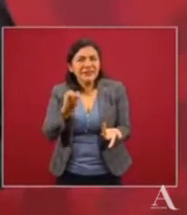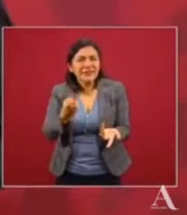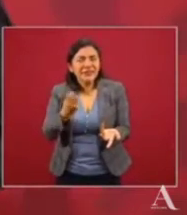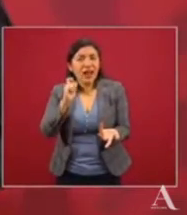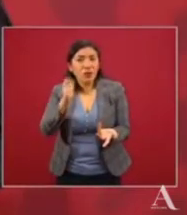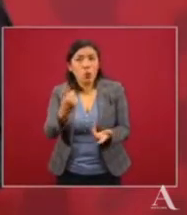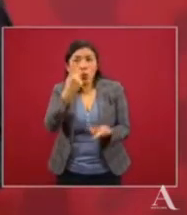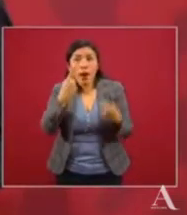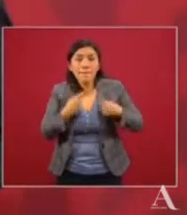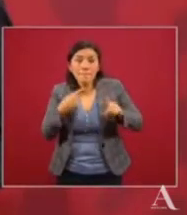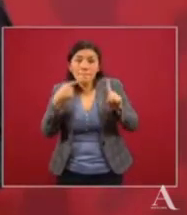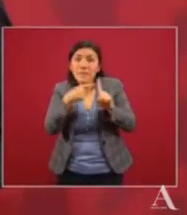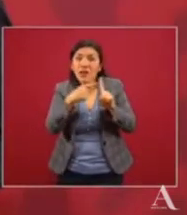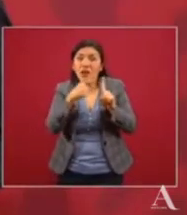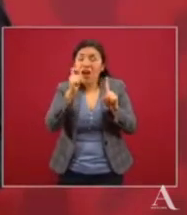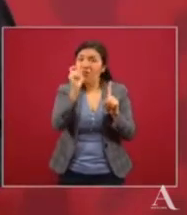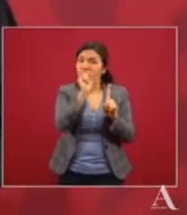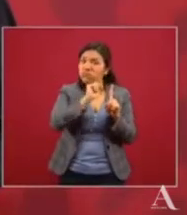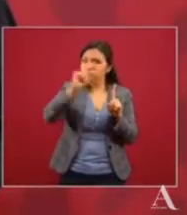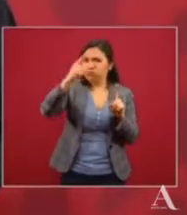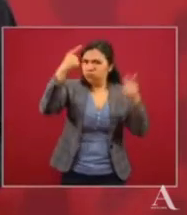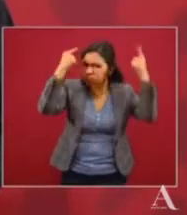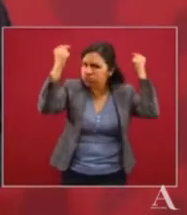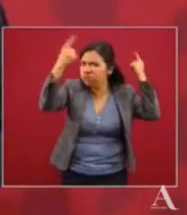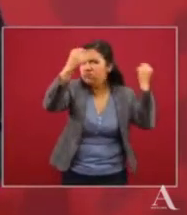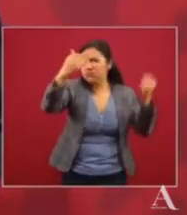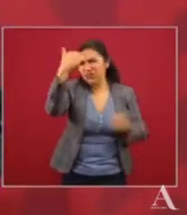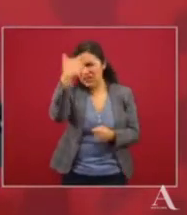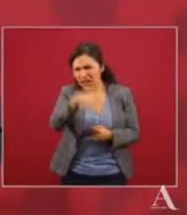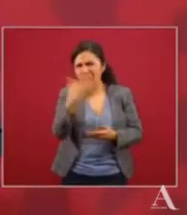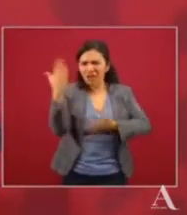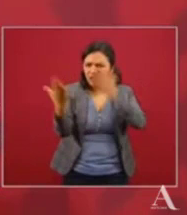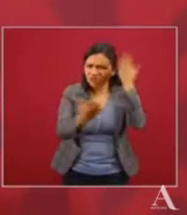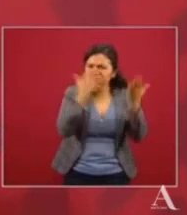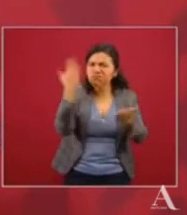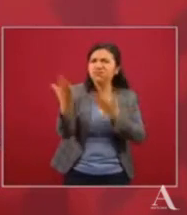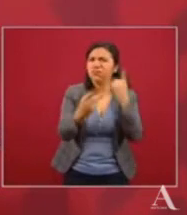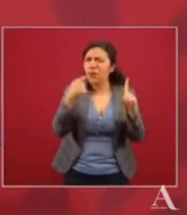académico graduado en la universidad